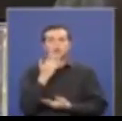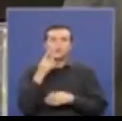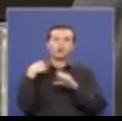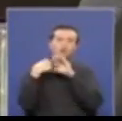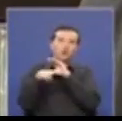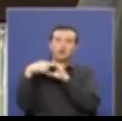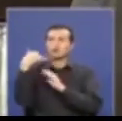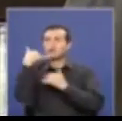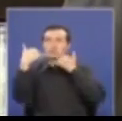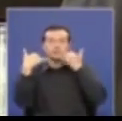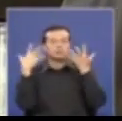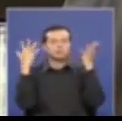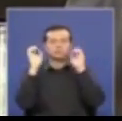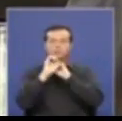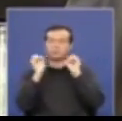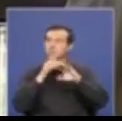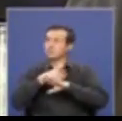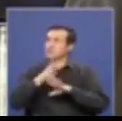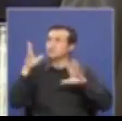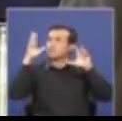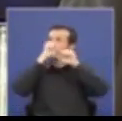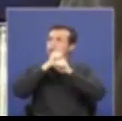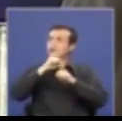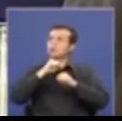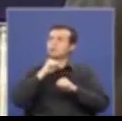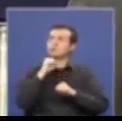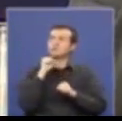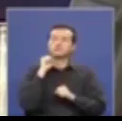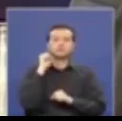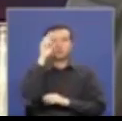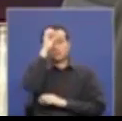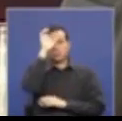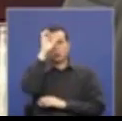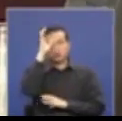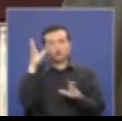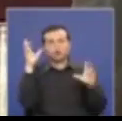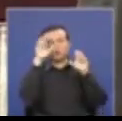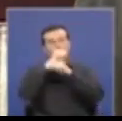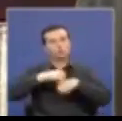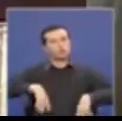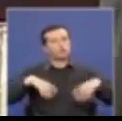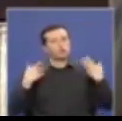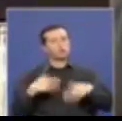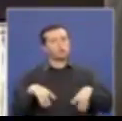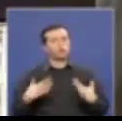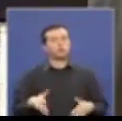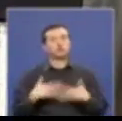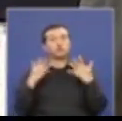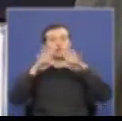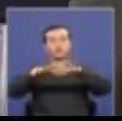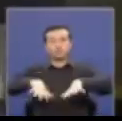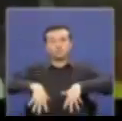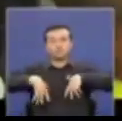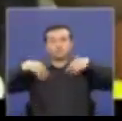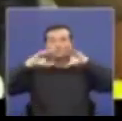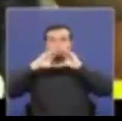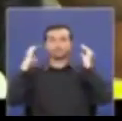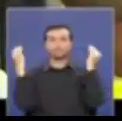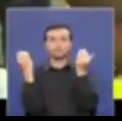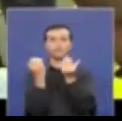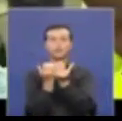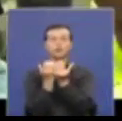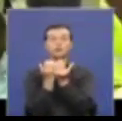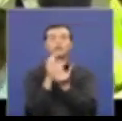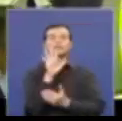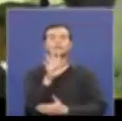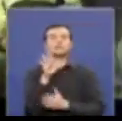mail, llamadas. Y voy un poquito después a la noche cultural. Y tremenda noche cultural. ¿Y dónde? Coliseo 5 de abril de la